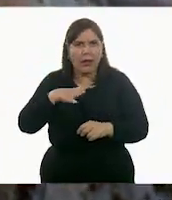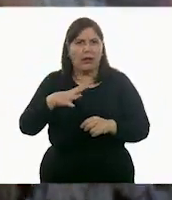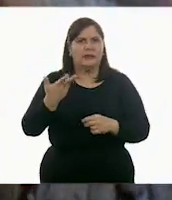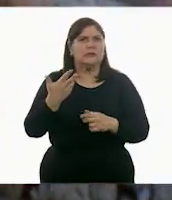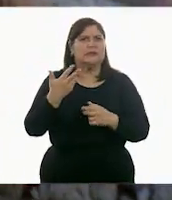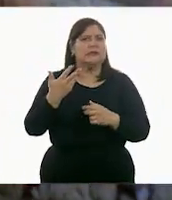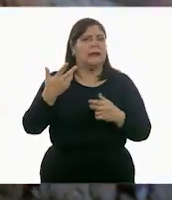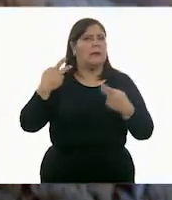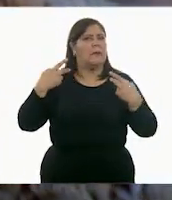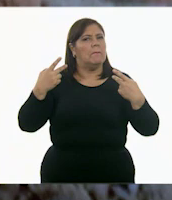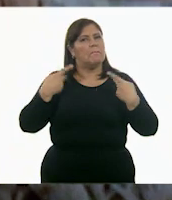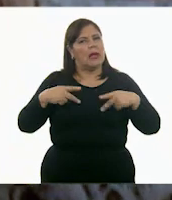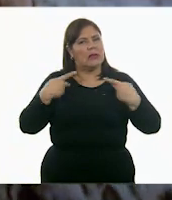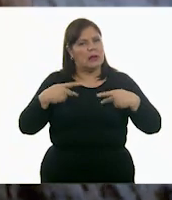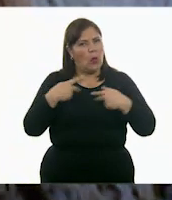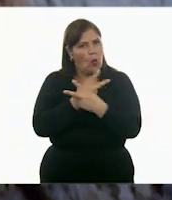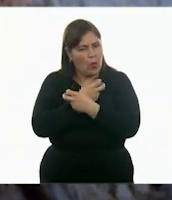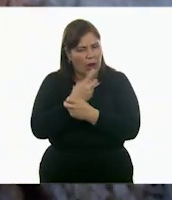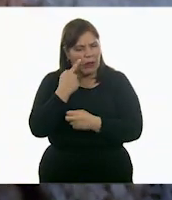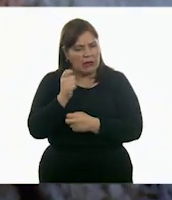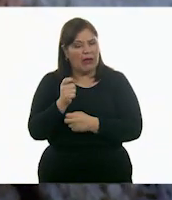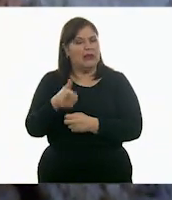ser mayor a los del Peñón.